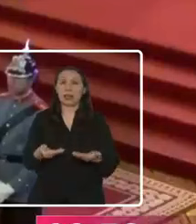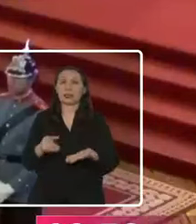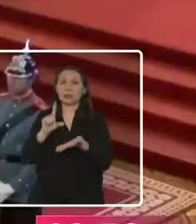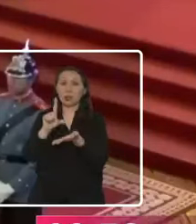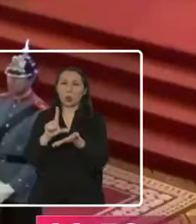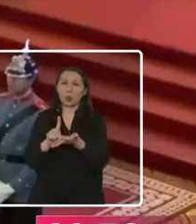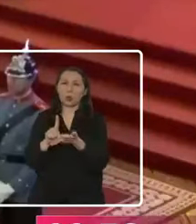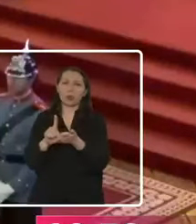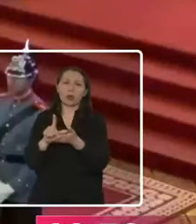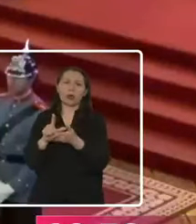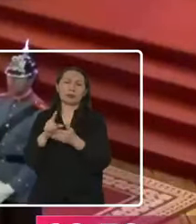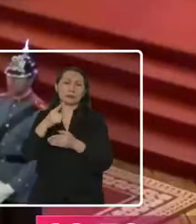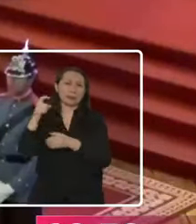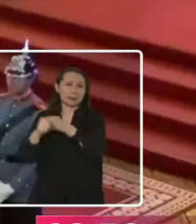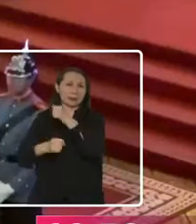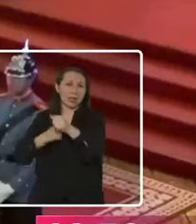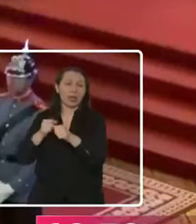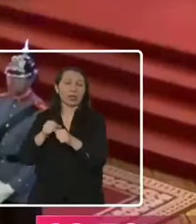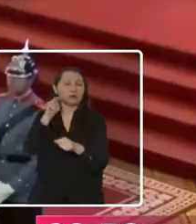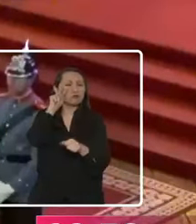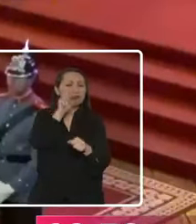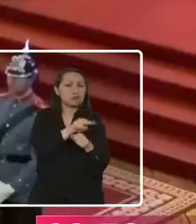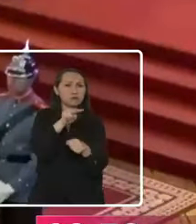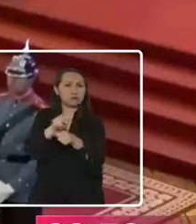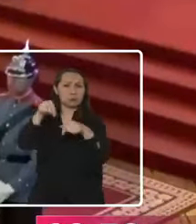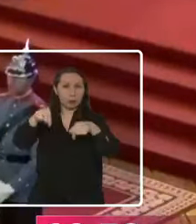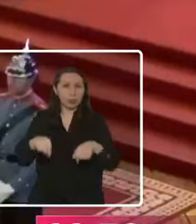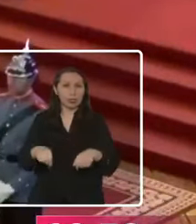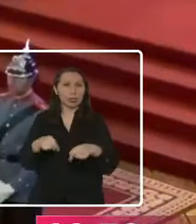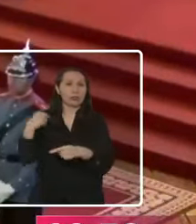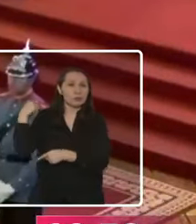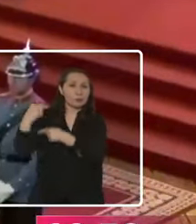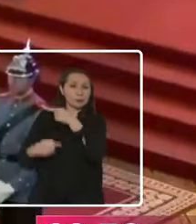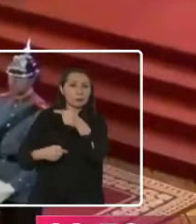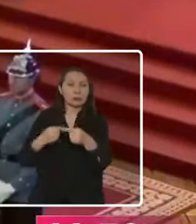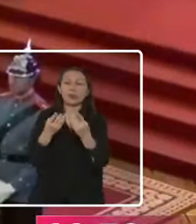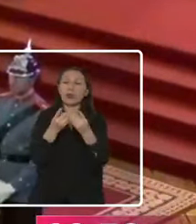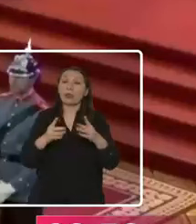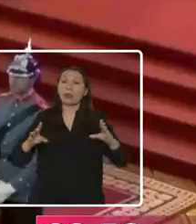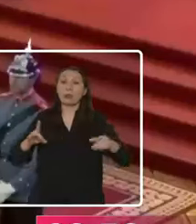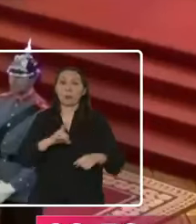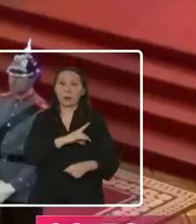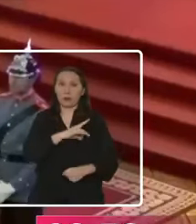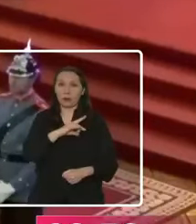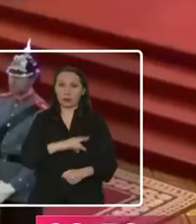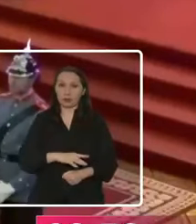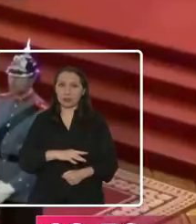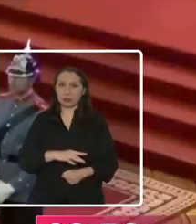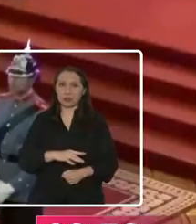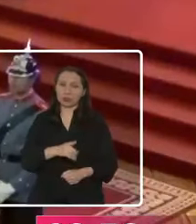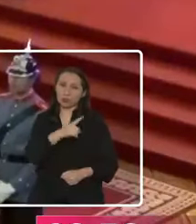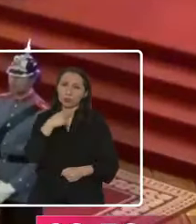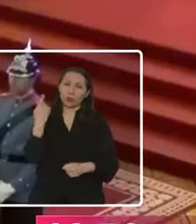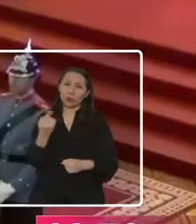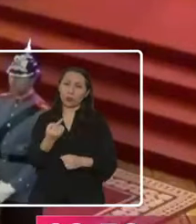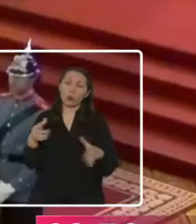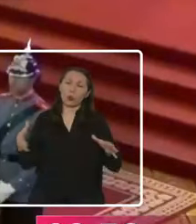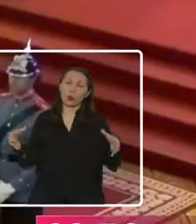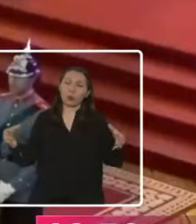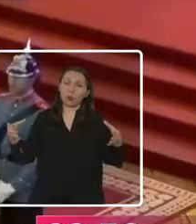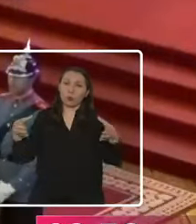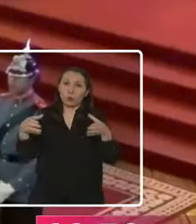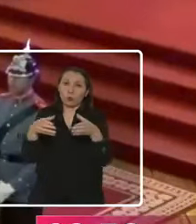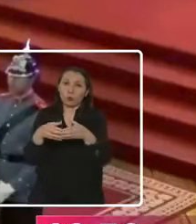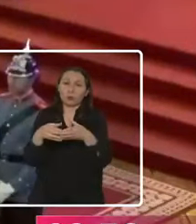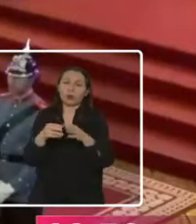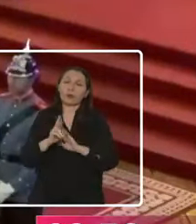lugar centenario y testigo de parte importante de la historia democrática de Chile, nos reunimos hoy